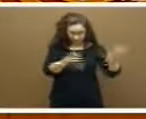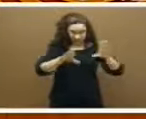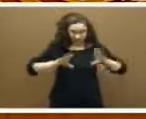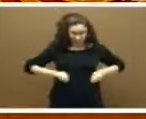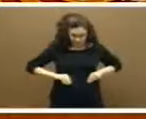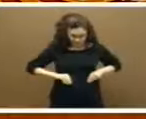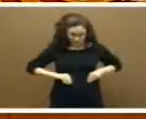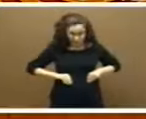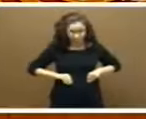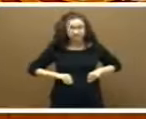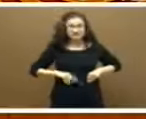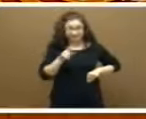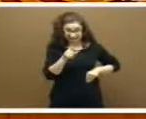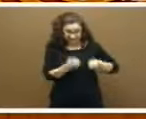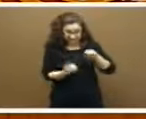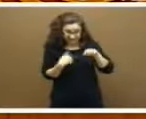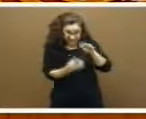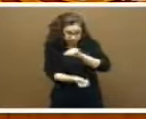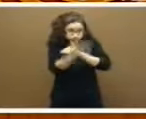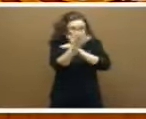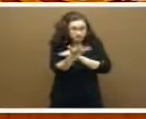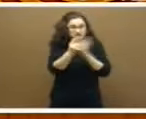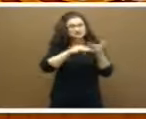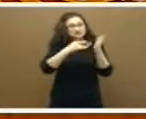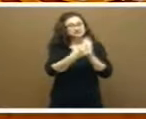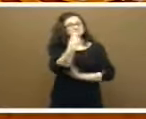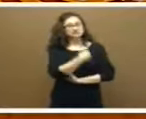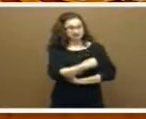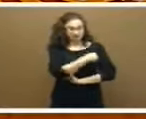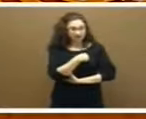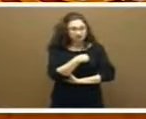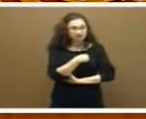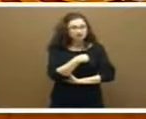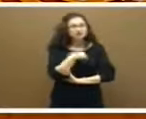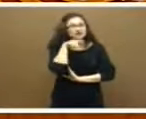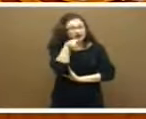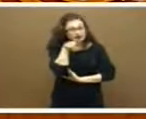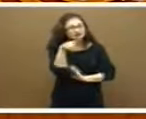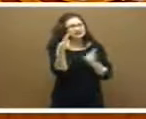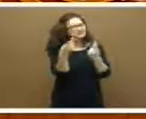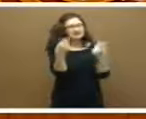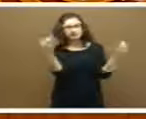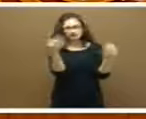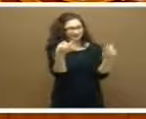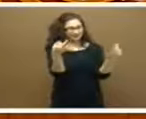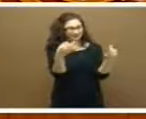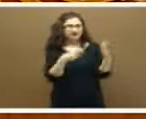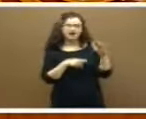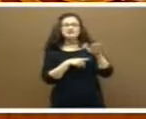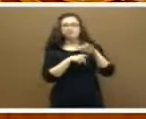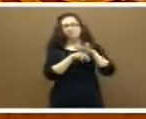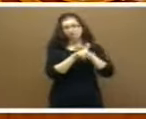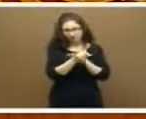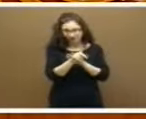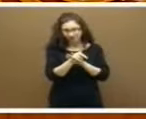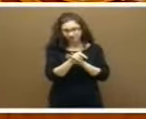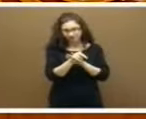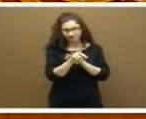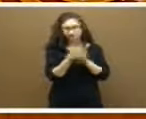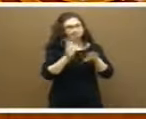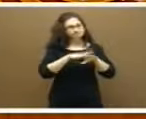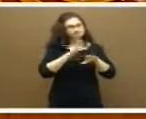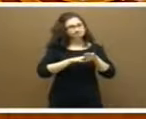que se crea el sistema sanitario extremeño, se hace necesario avanzar en la consecución de